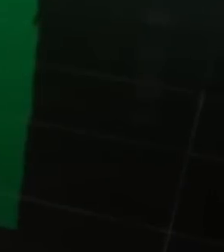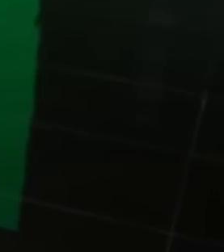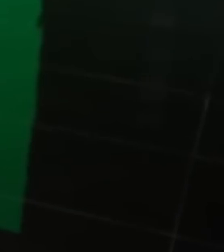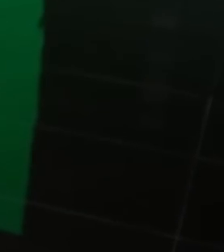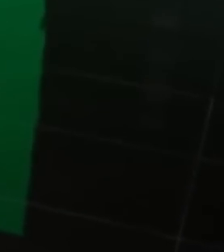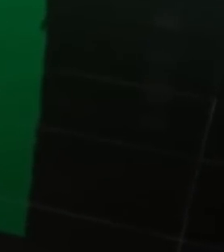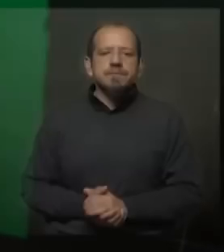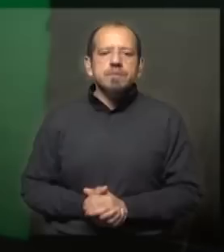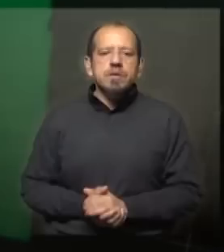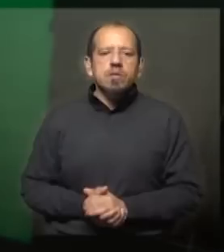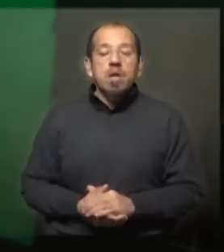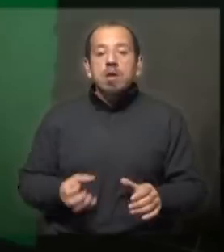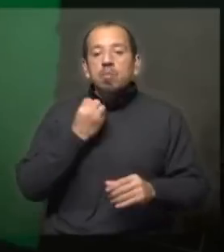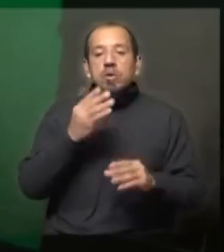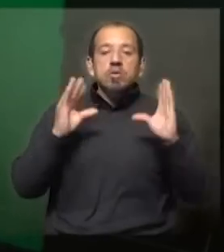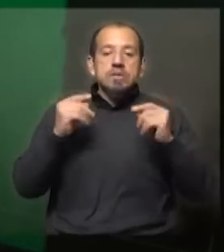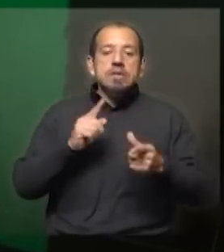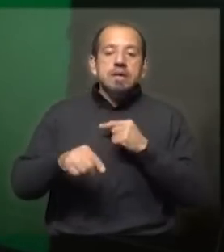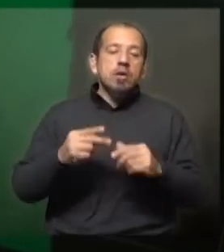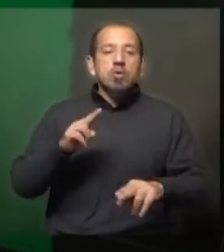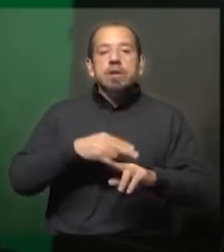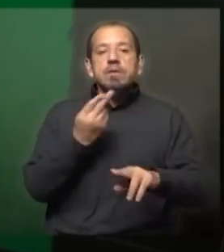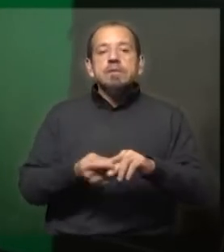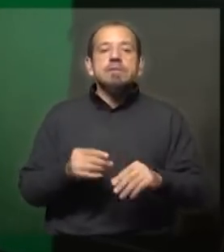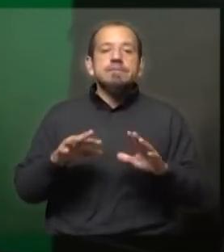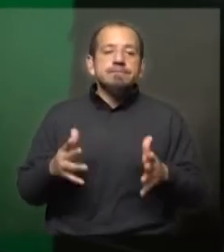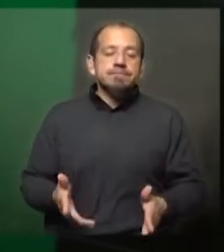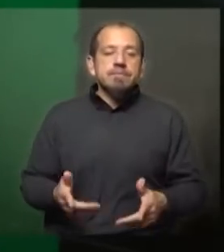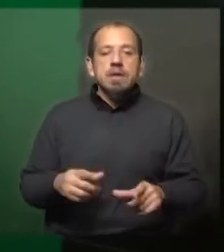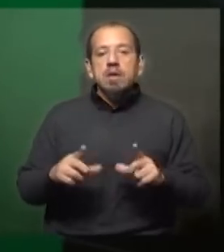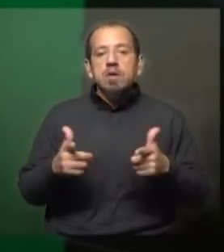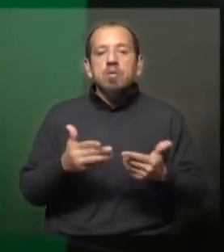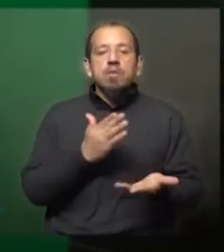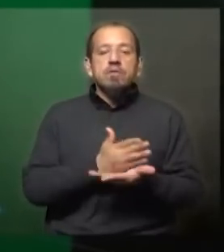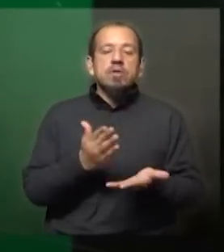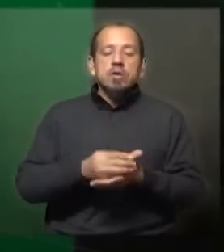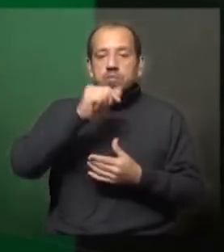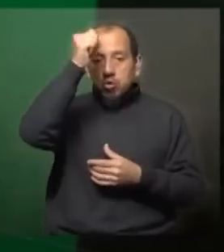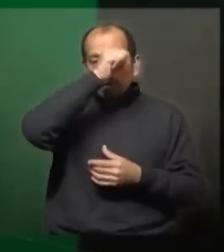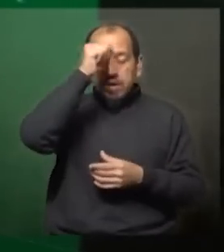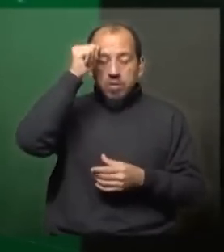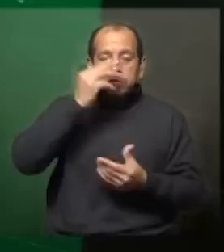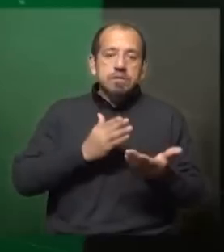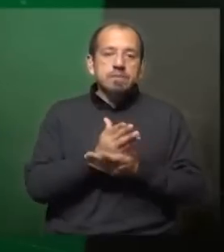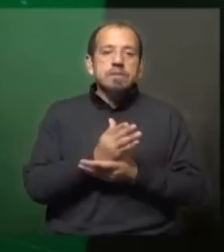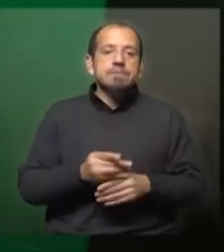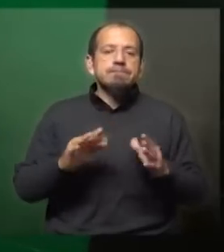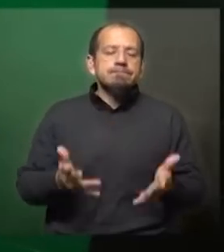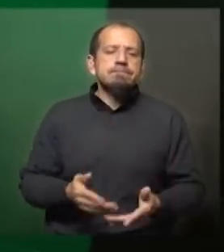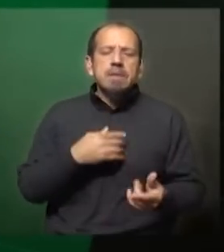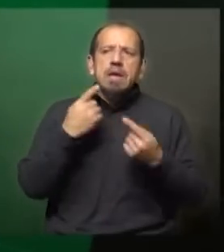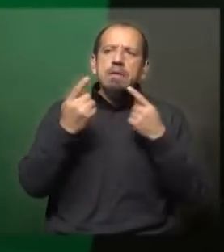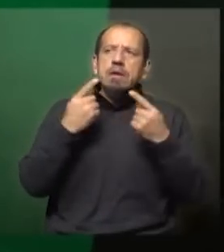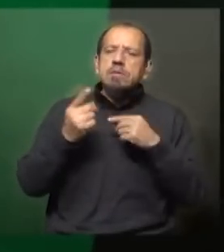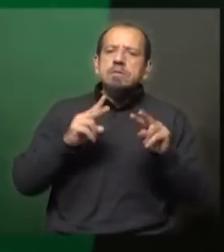Qué tal Buenas noches Aquí estamos nuevamente cumpliendo con nuestro compromiso de cada domingo de estar en Sin fronteras tratando de